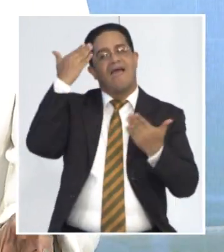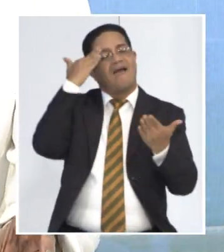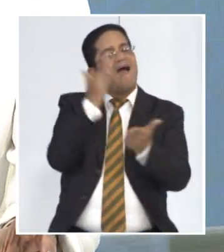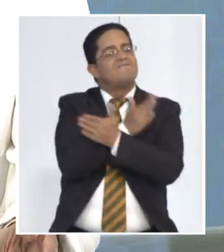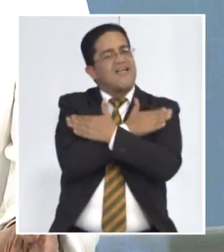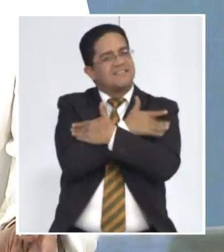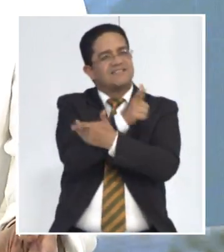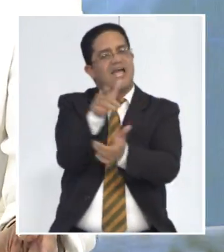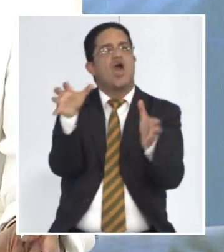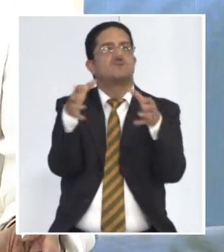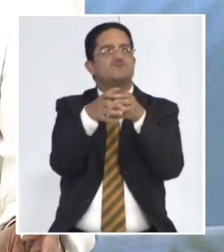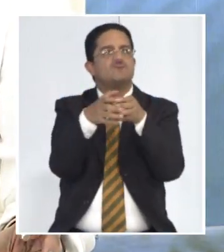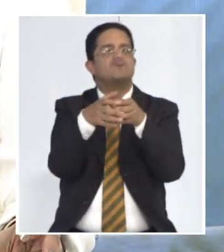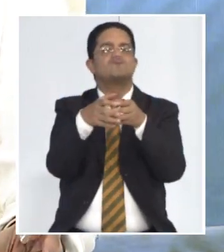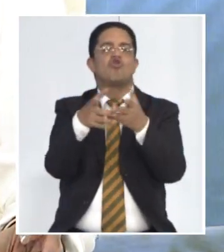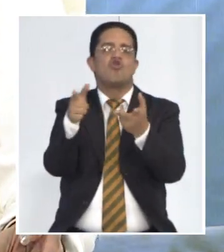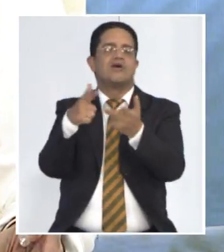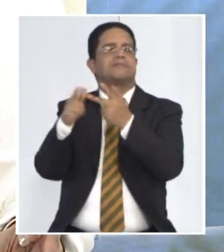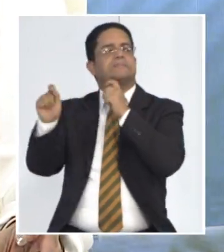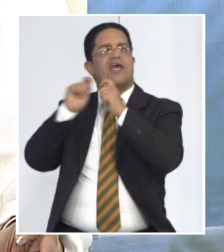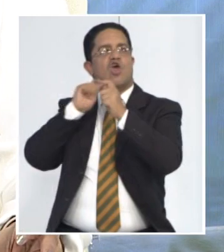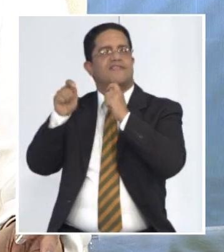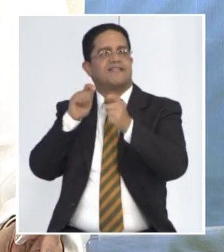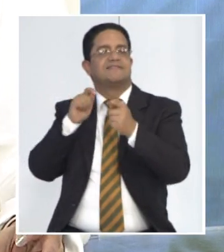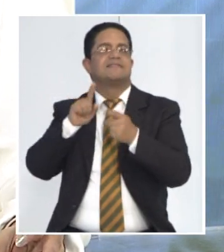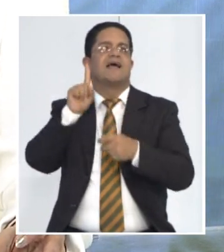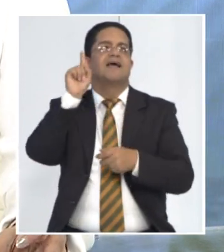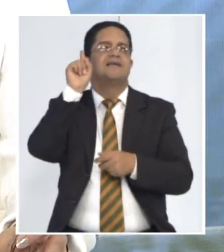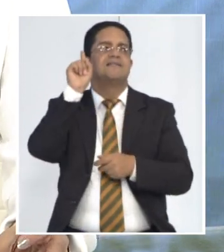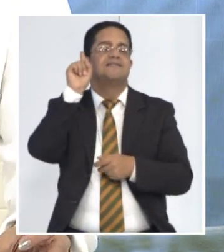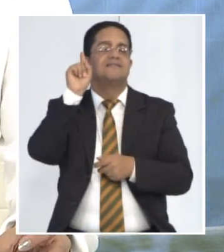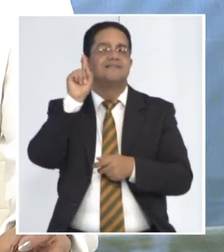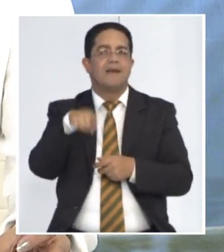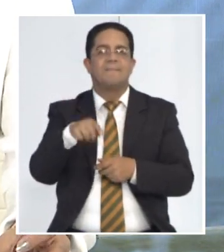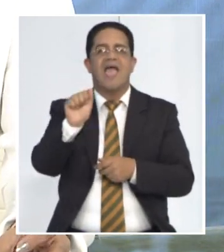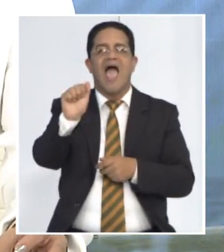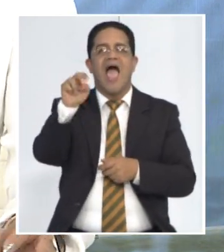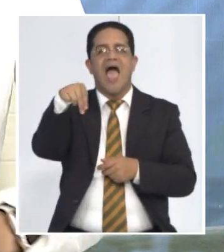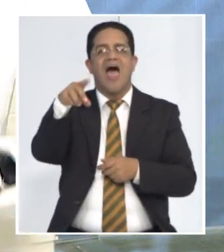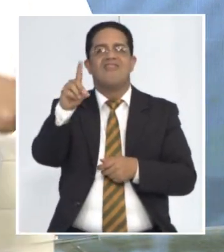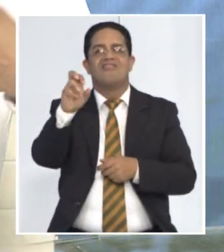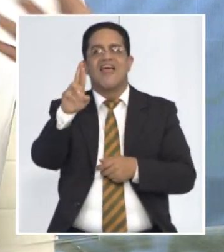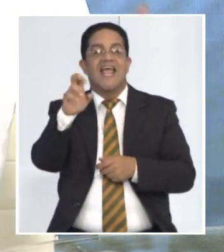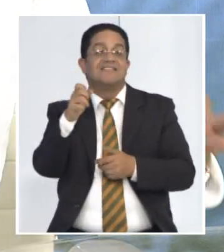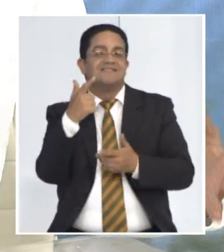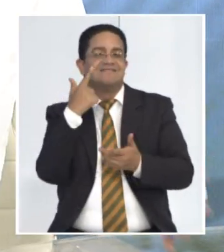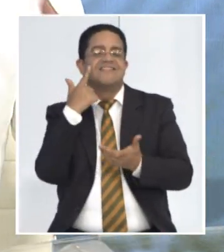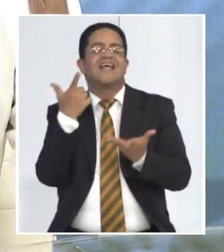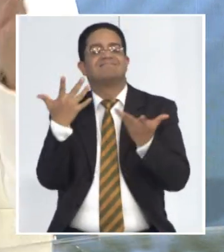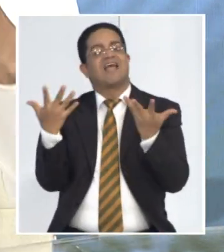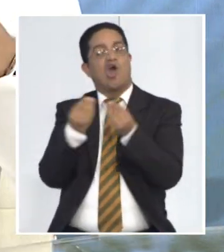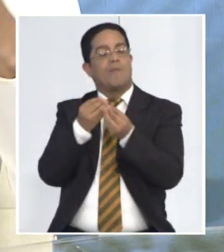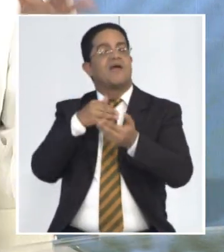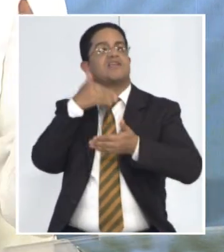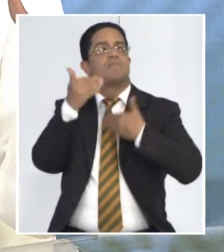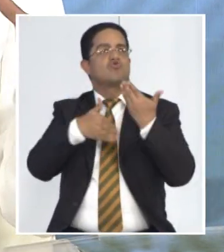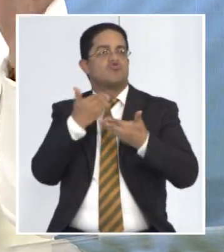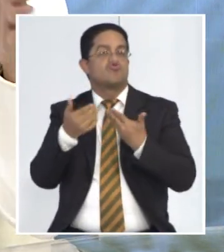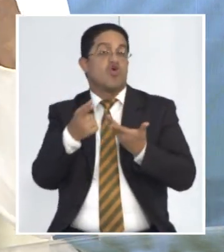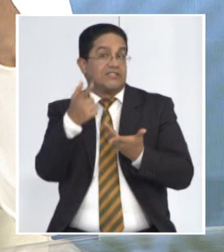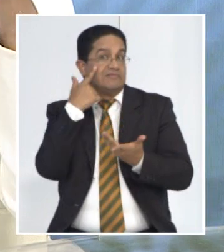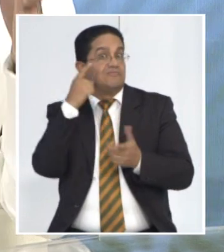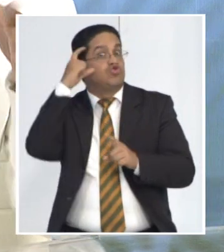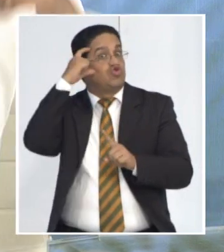Alberto Mesa, a José Francisco Carvajal y también a Andrés, que nos acompaña en la producción y nos acompañan día a día